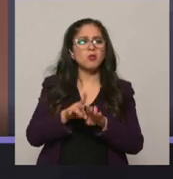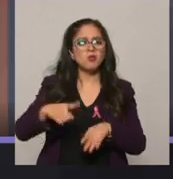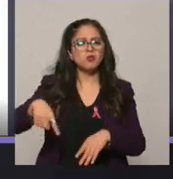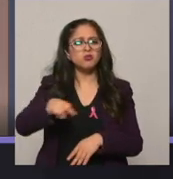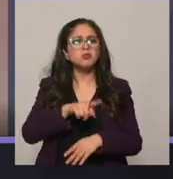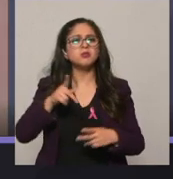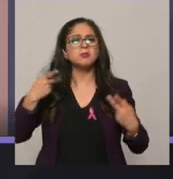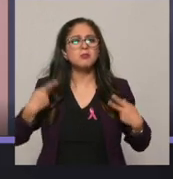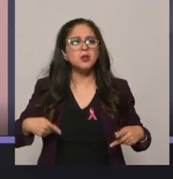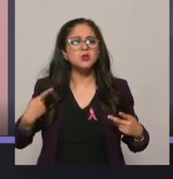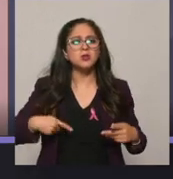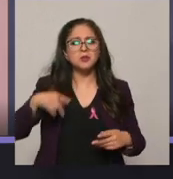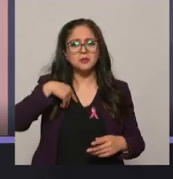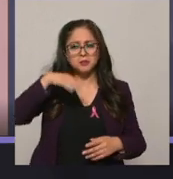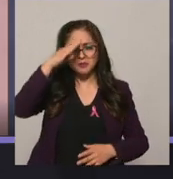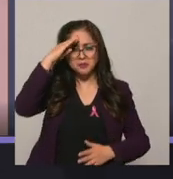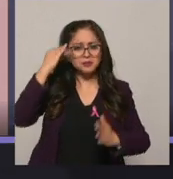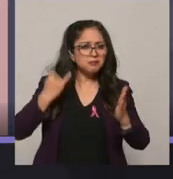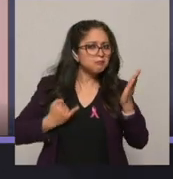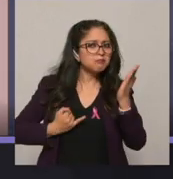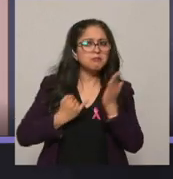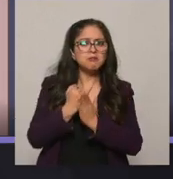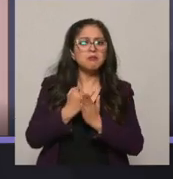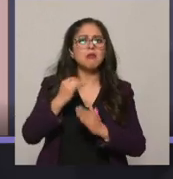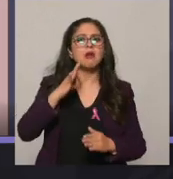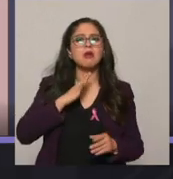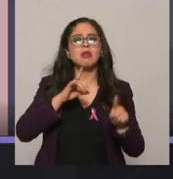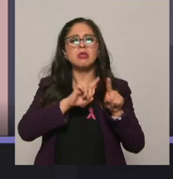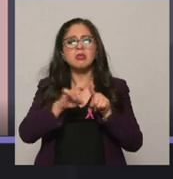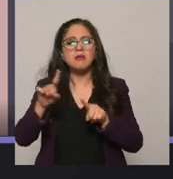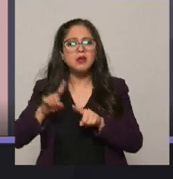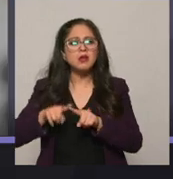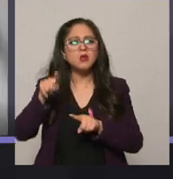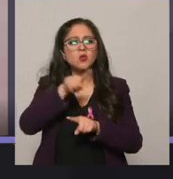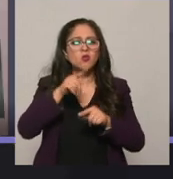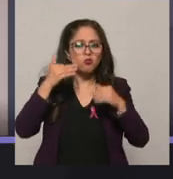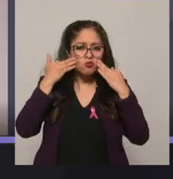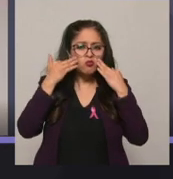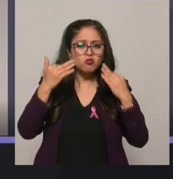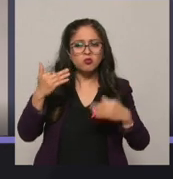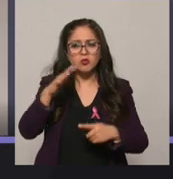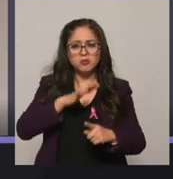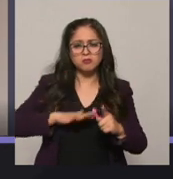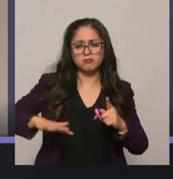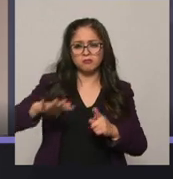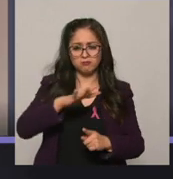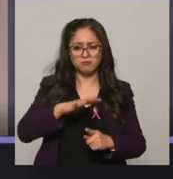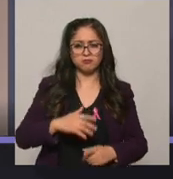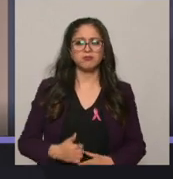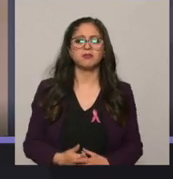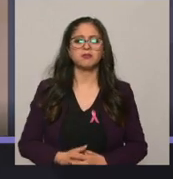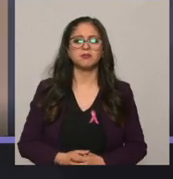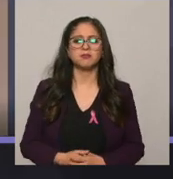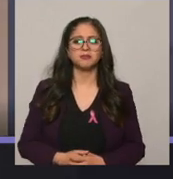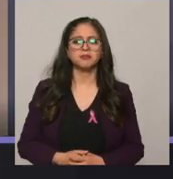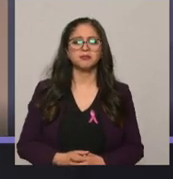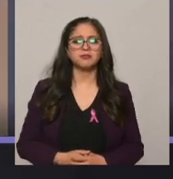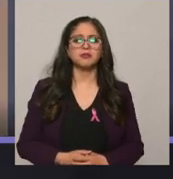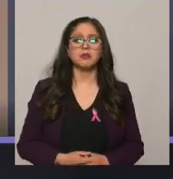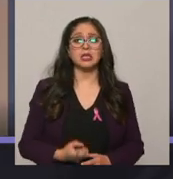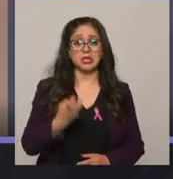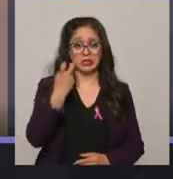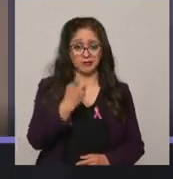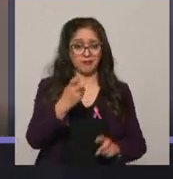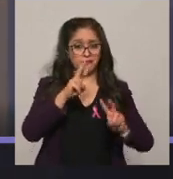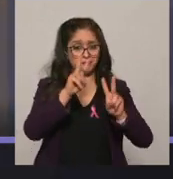los tomadores de decisiones de política pública son un espejo de la sociedad. Entonces, eso por un lado. Y por el